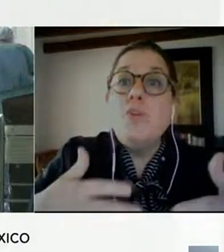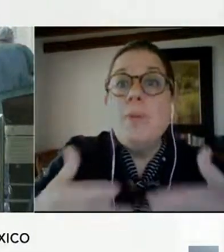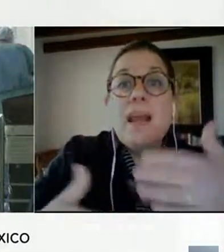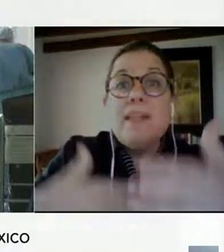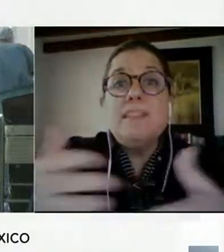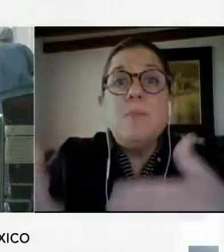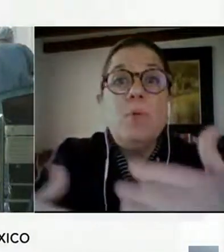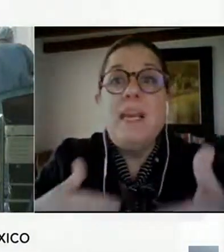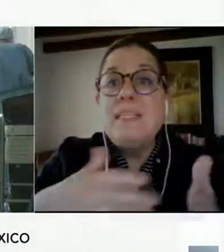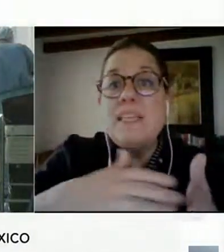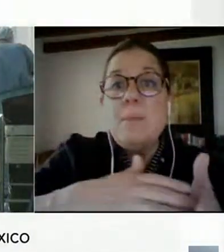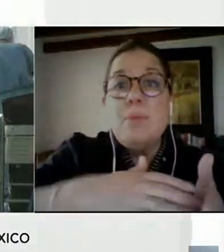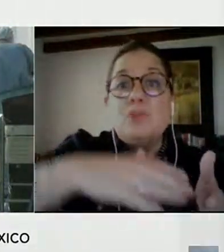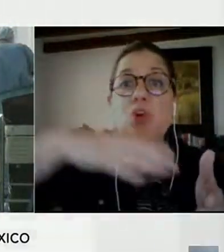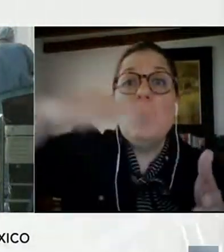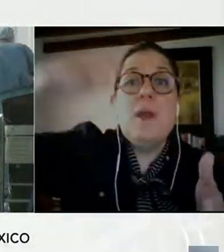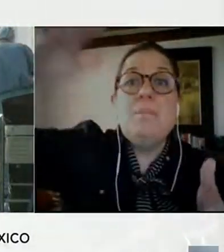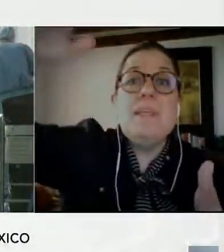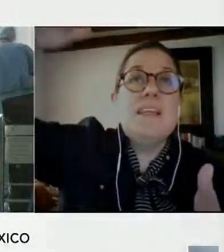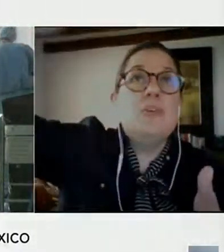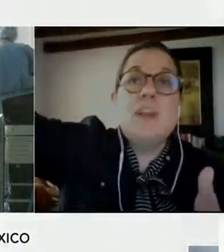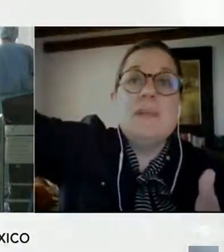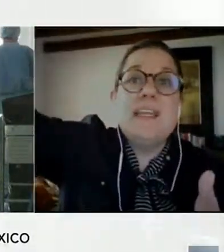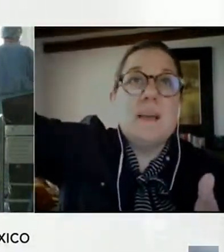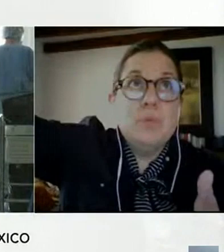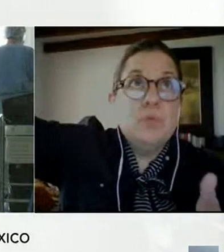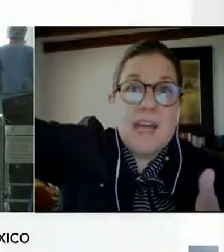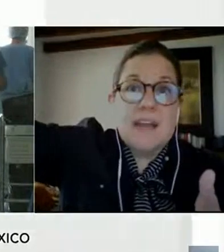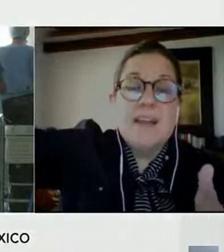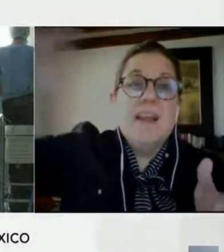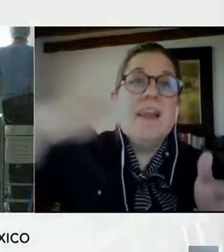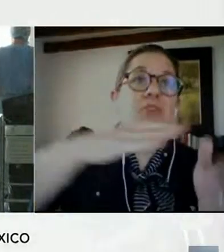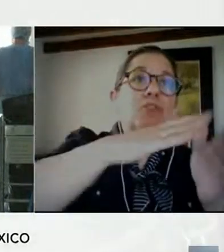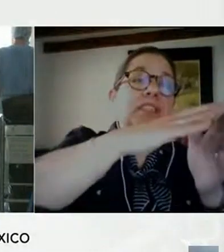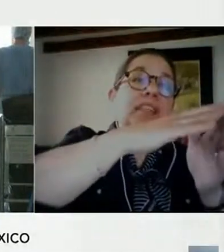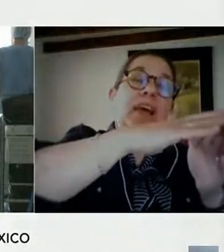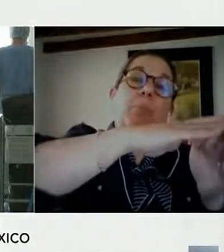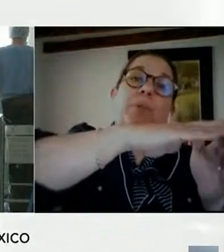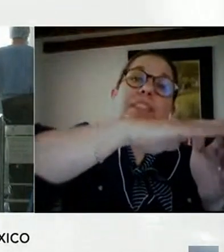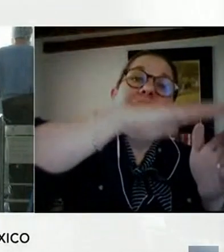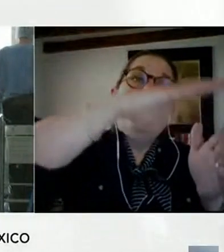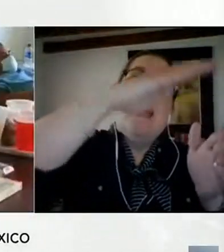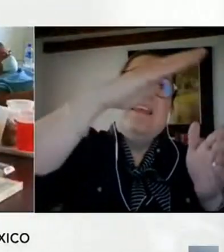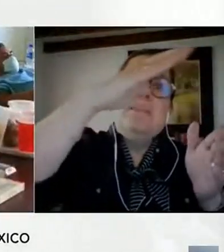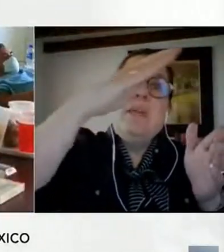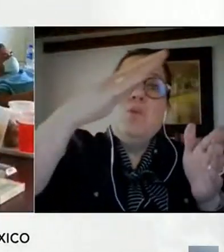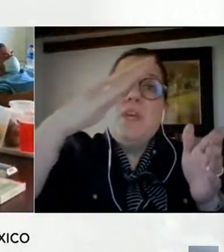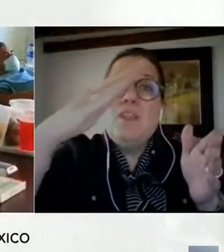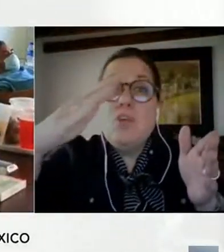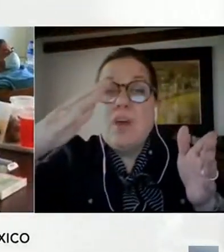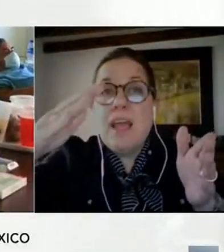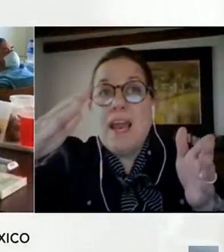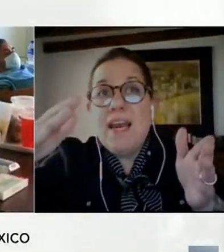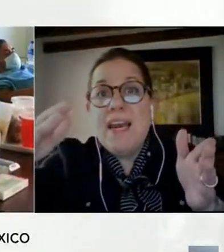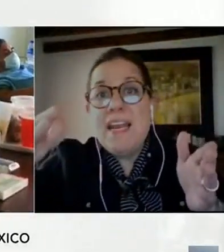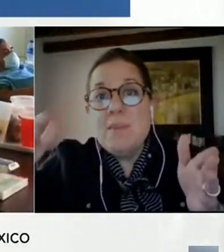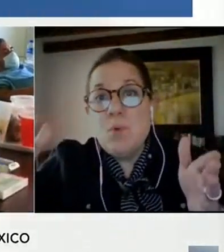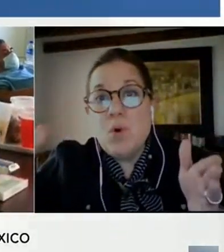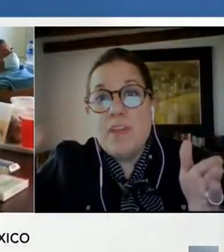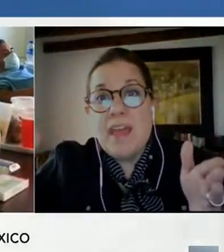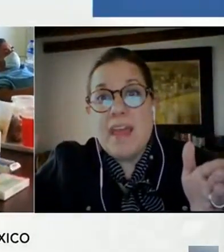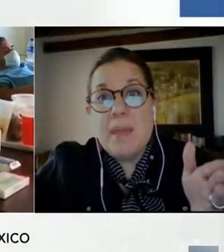que conforme la gente se movilice, pues, todo empieza otra vez a repuntar. Entonces, pues, sí, se había disminuido